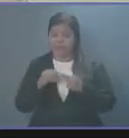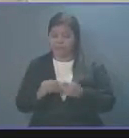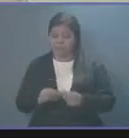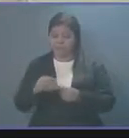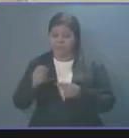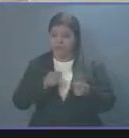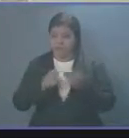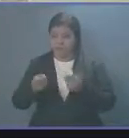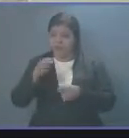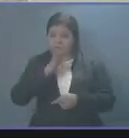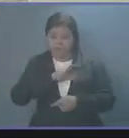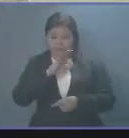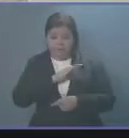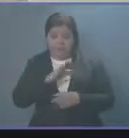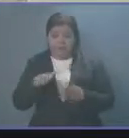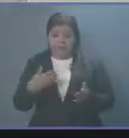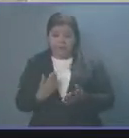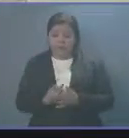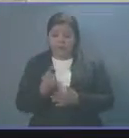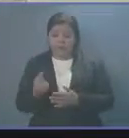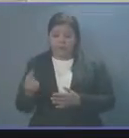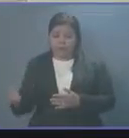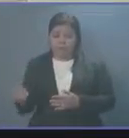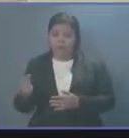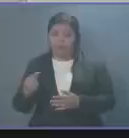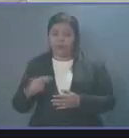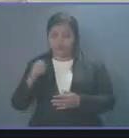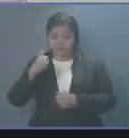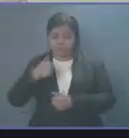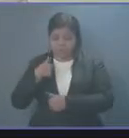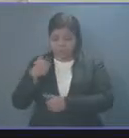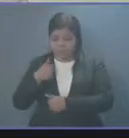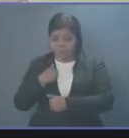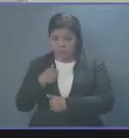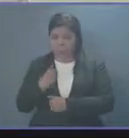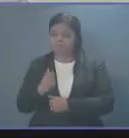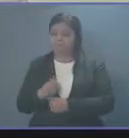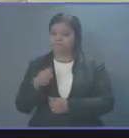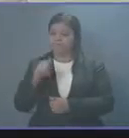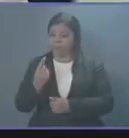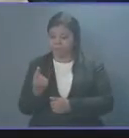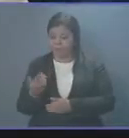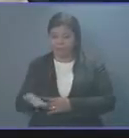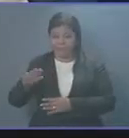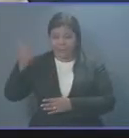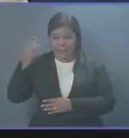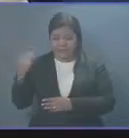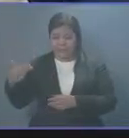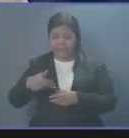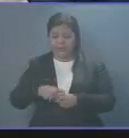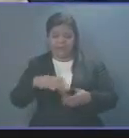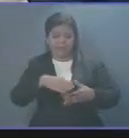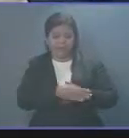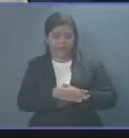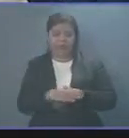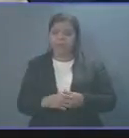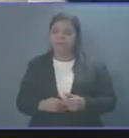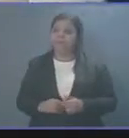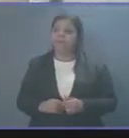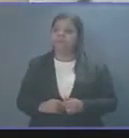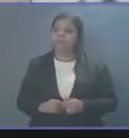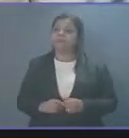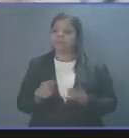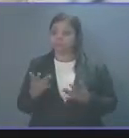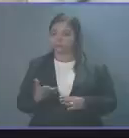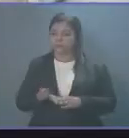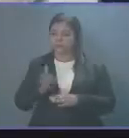los beneficios y prestaciones sociales de los veteranos militares de la Fuerza Armada y excombatientes del Frente Farabundo Martí para la Liberación Nacional,